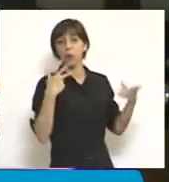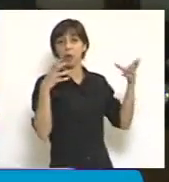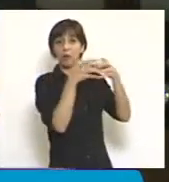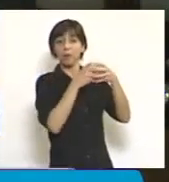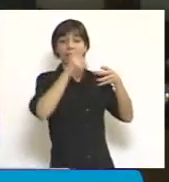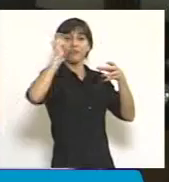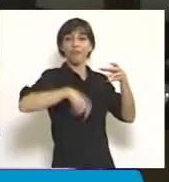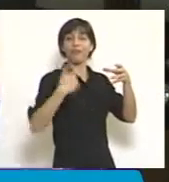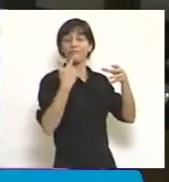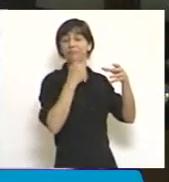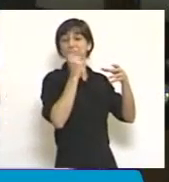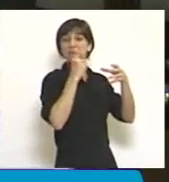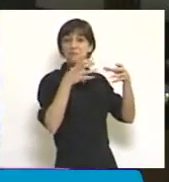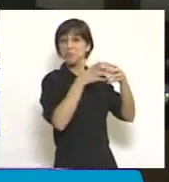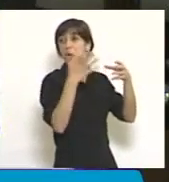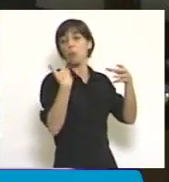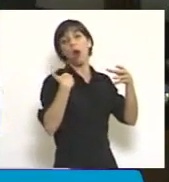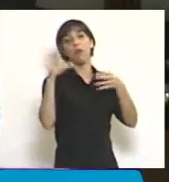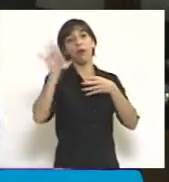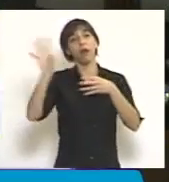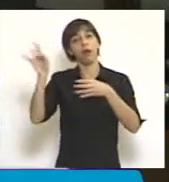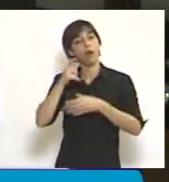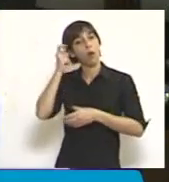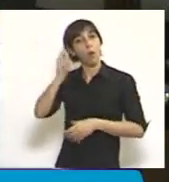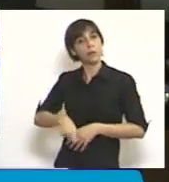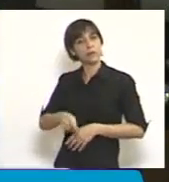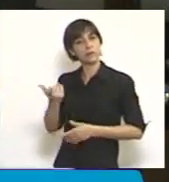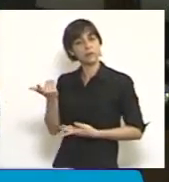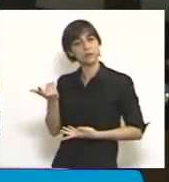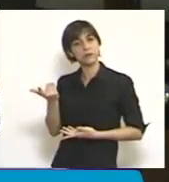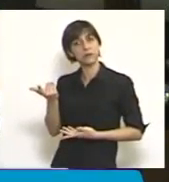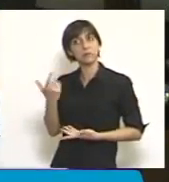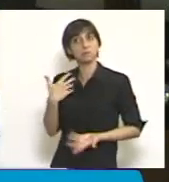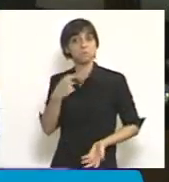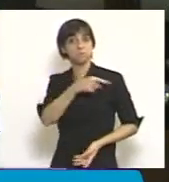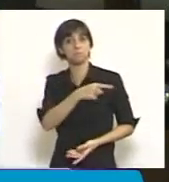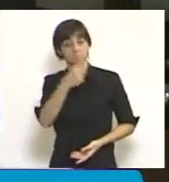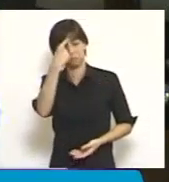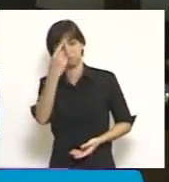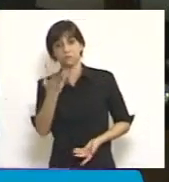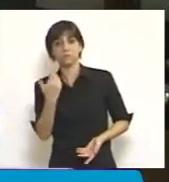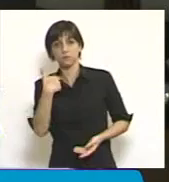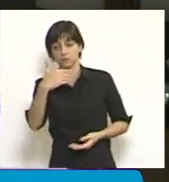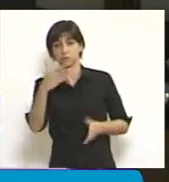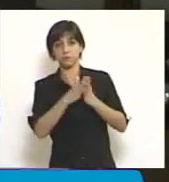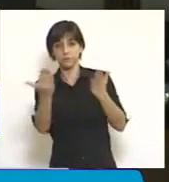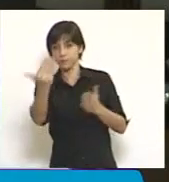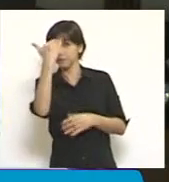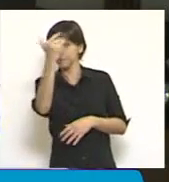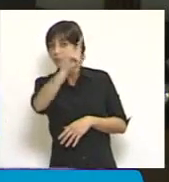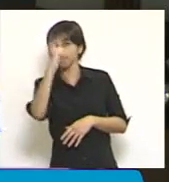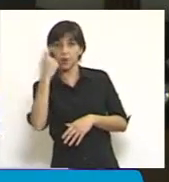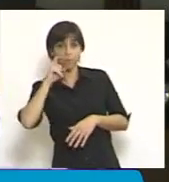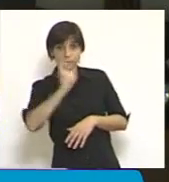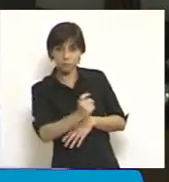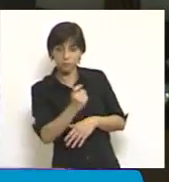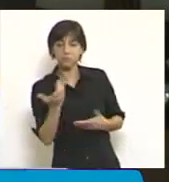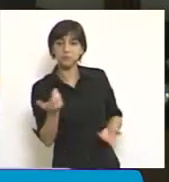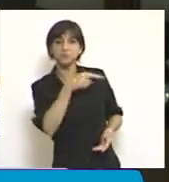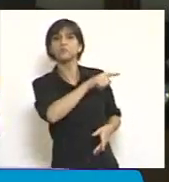alguno en realizar los concursos y en elevar las ternas. Porque entonces, mientras mantenga esa morosidad, mientras mantenga esa